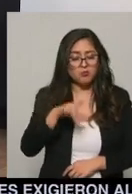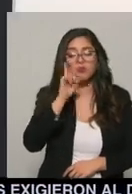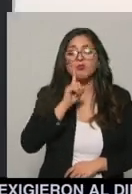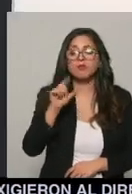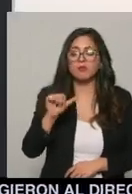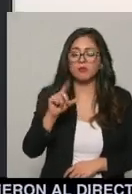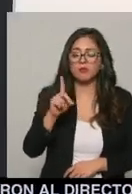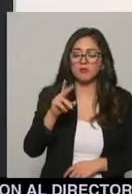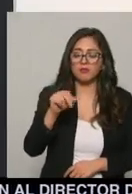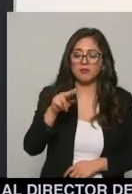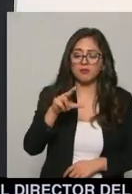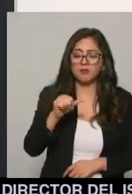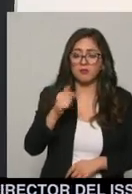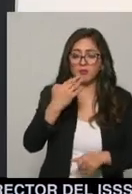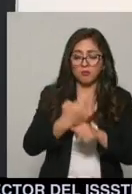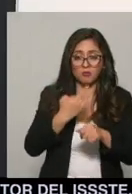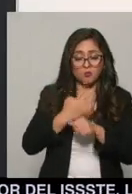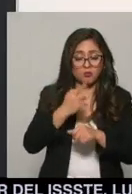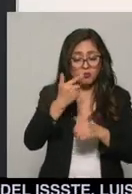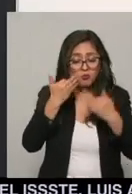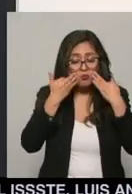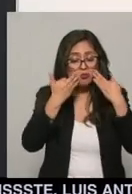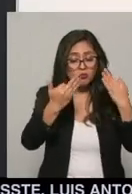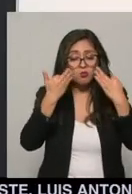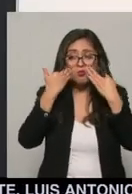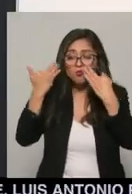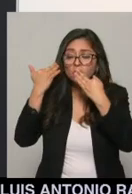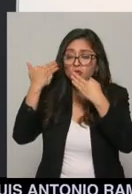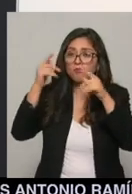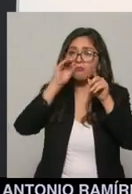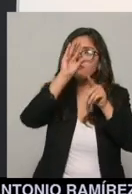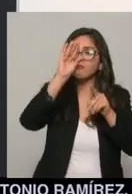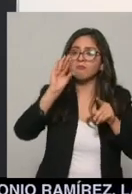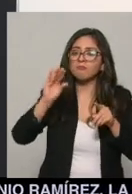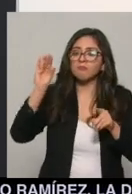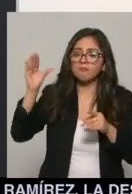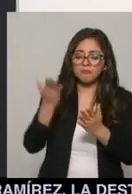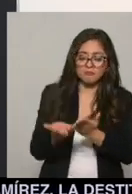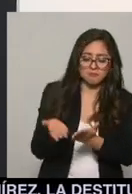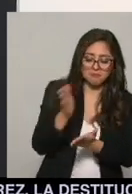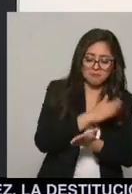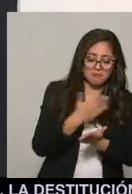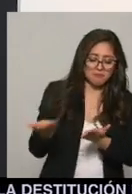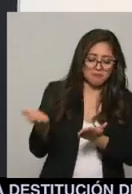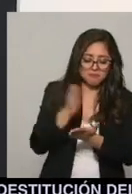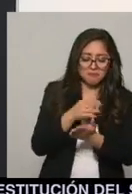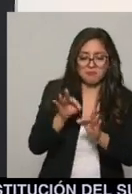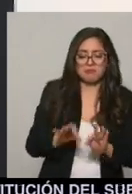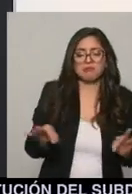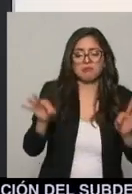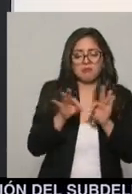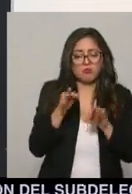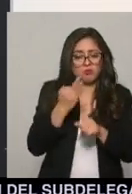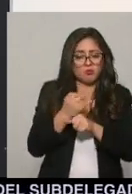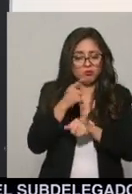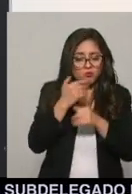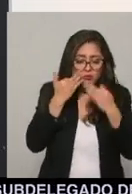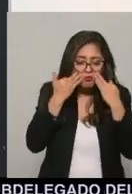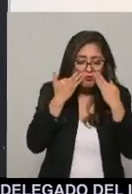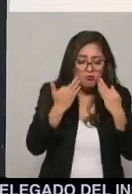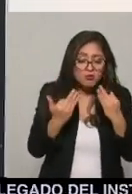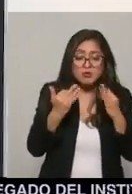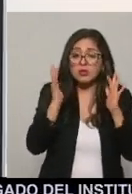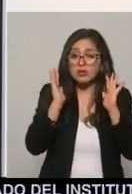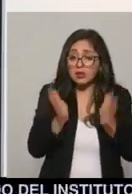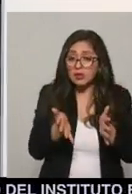material aquí en este manual, ¿no? Es un manual importante, como usted lo está viendo. Además ya son,